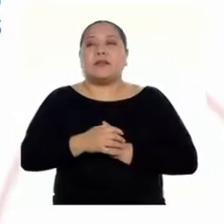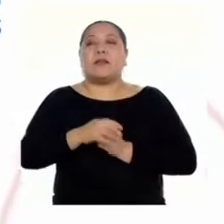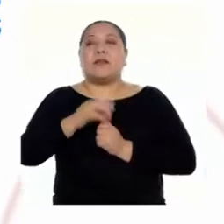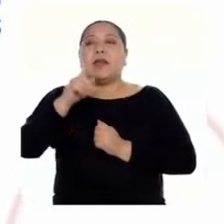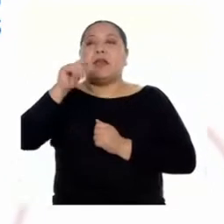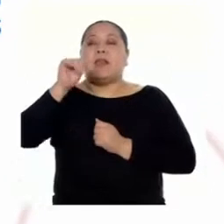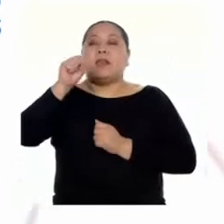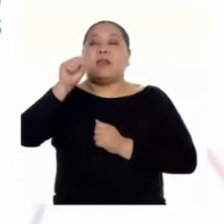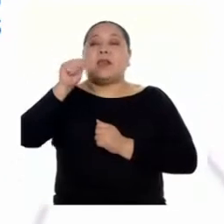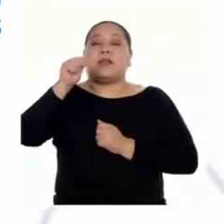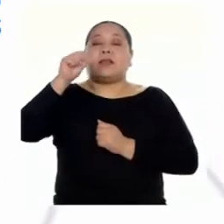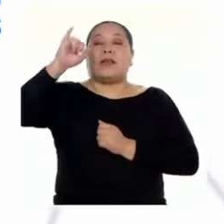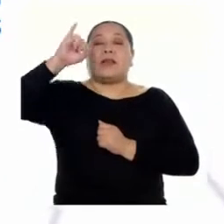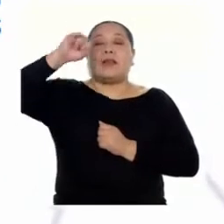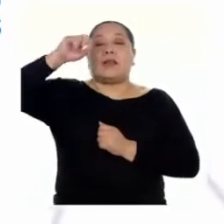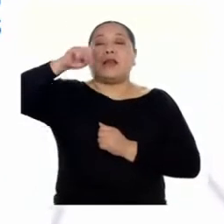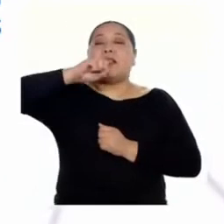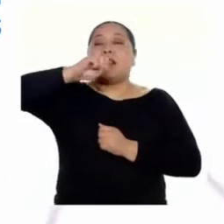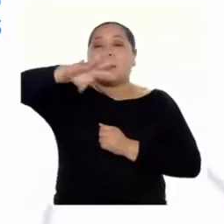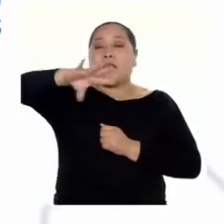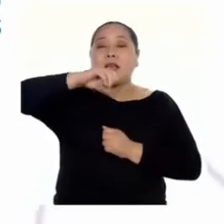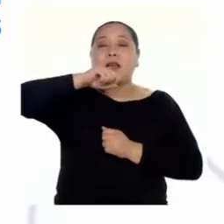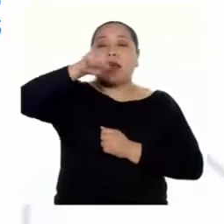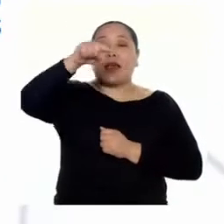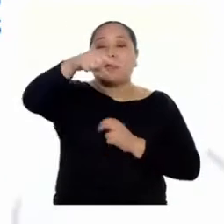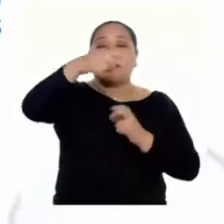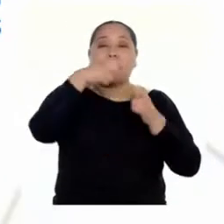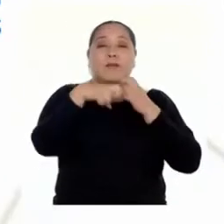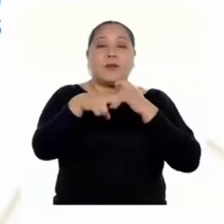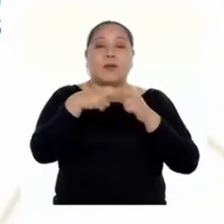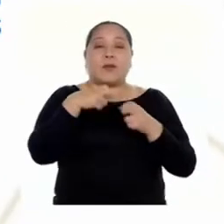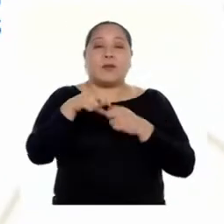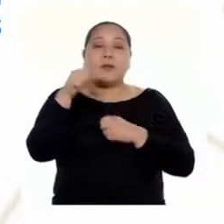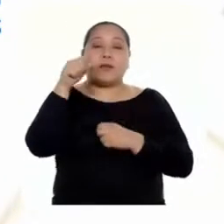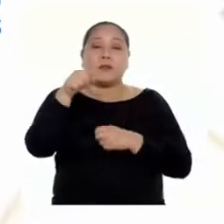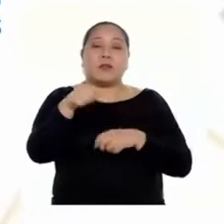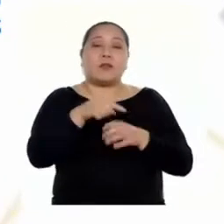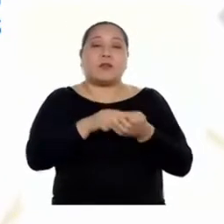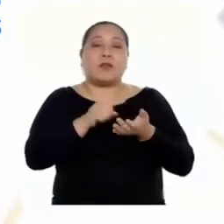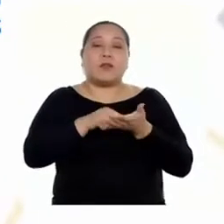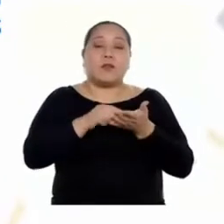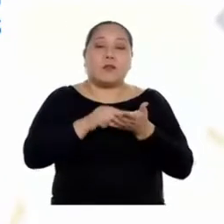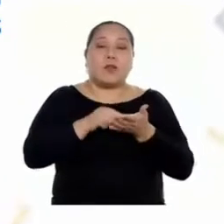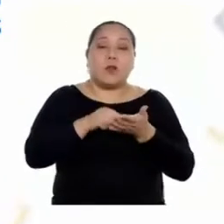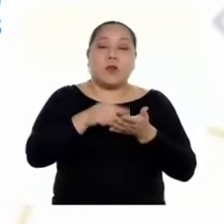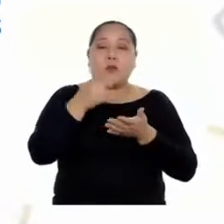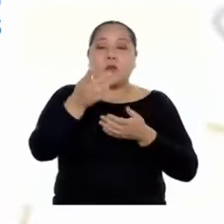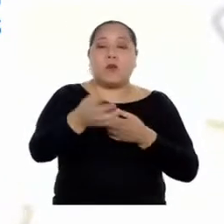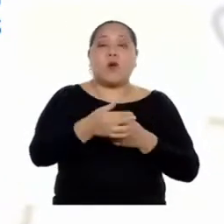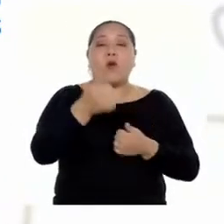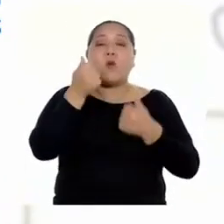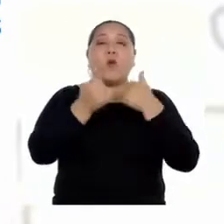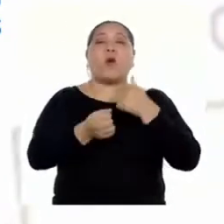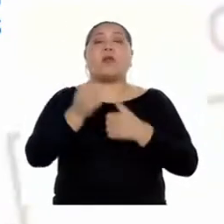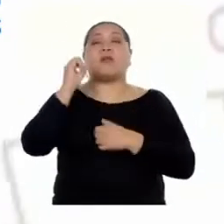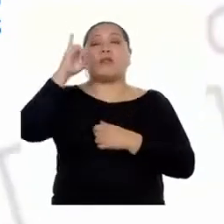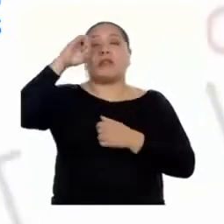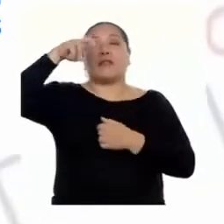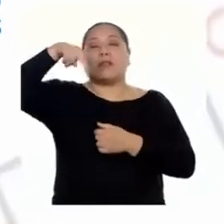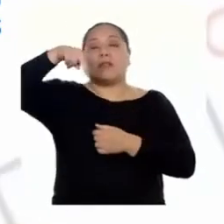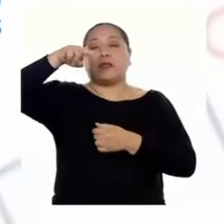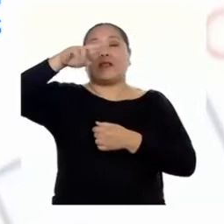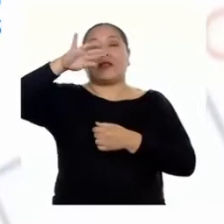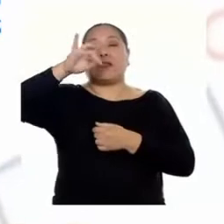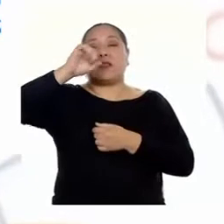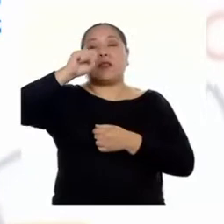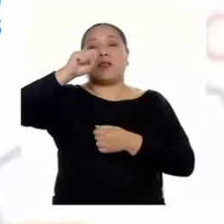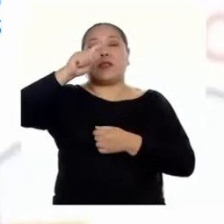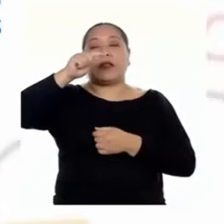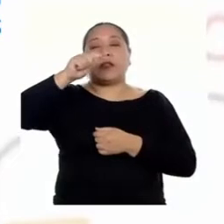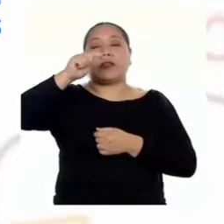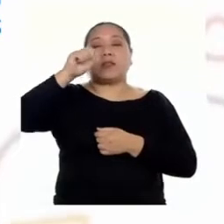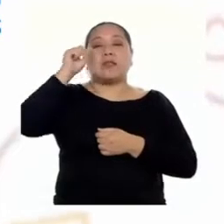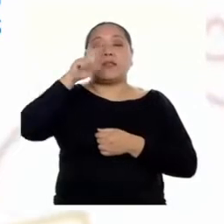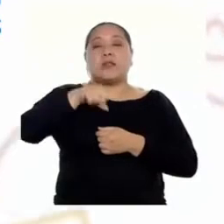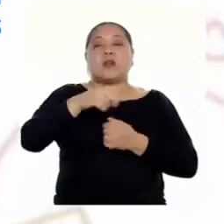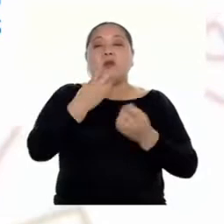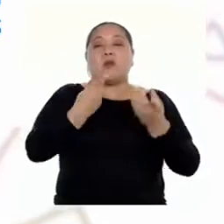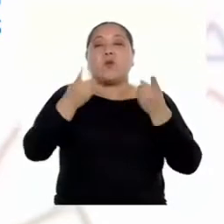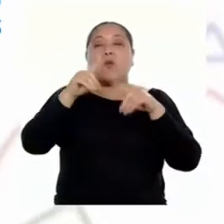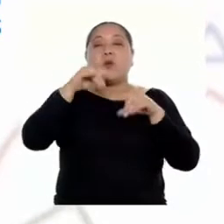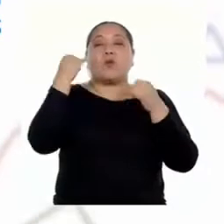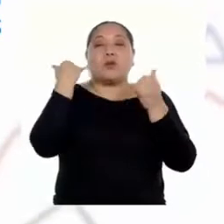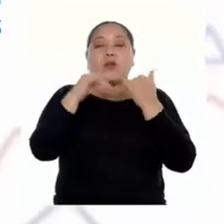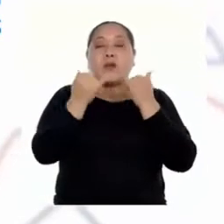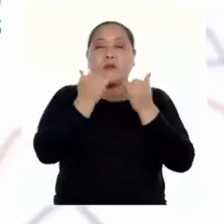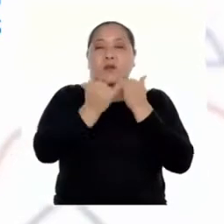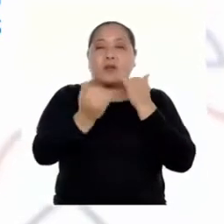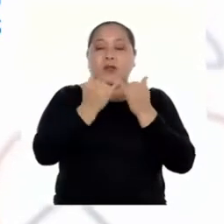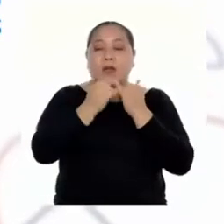de la tasa que te indique la situación. Si te has endeudado, el tipo de interés que te conviene es el que al final del periodo de deuda